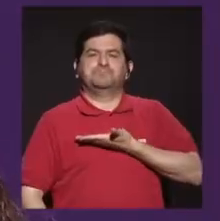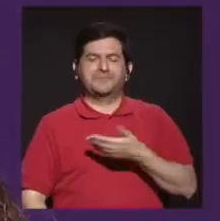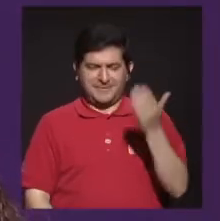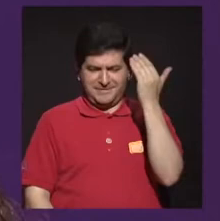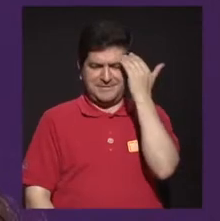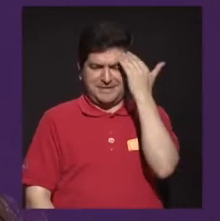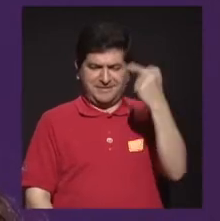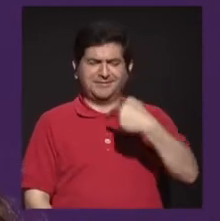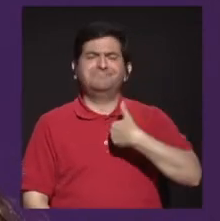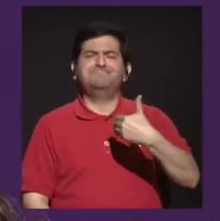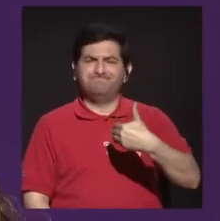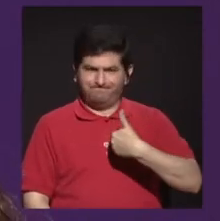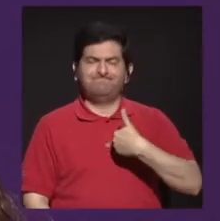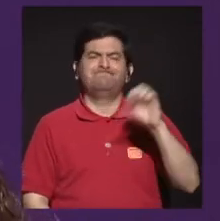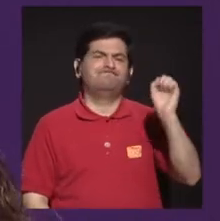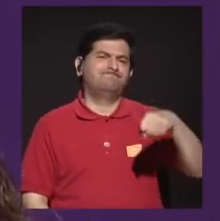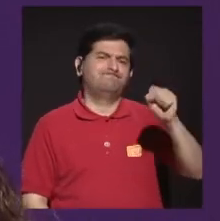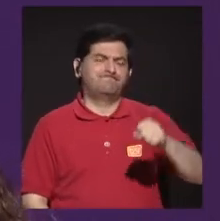saber que yo tengo